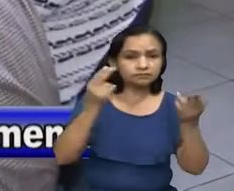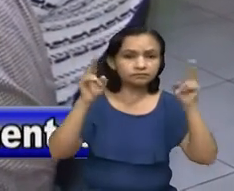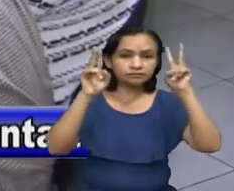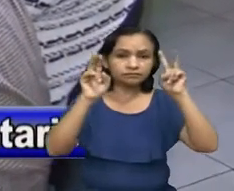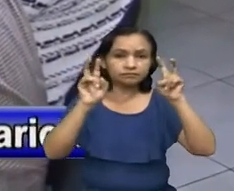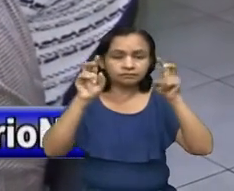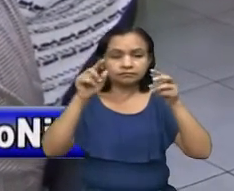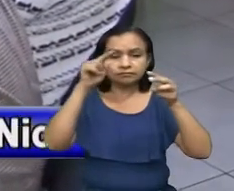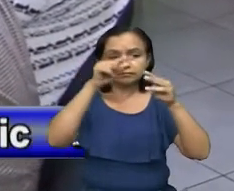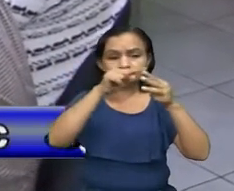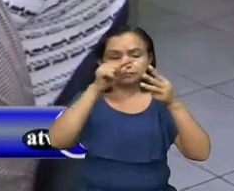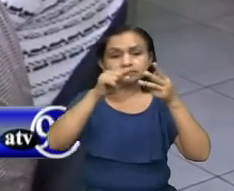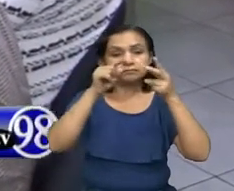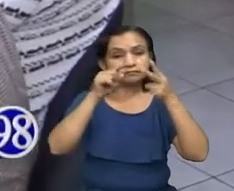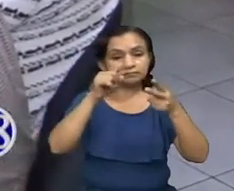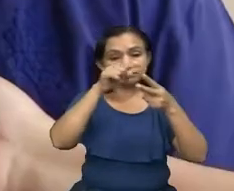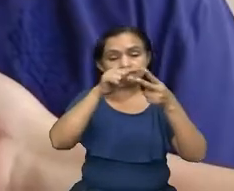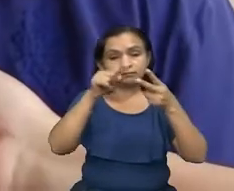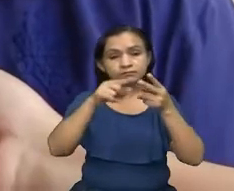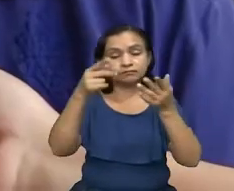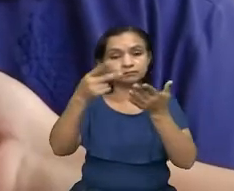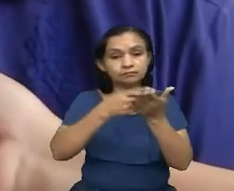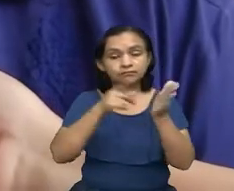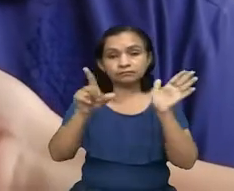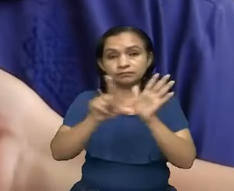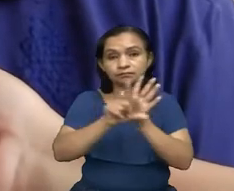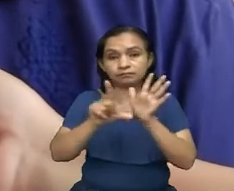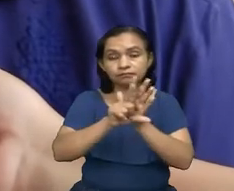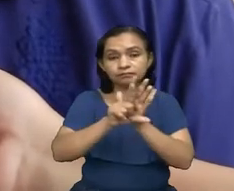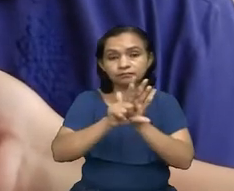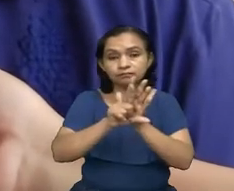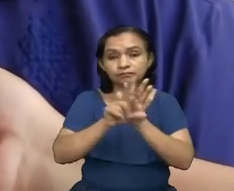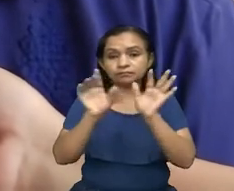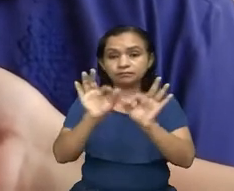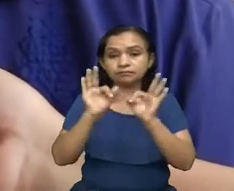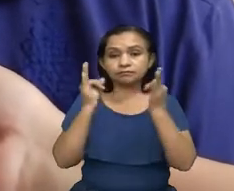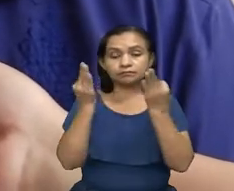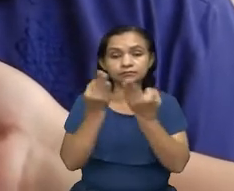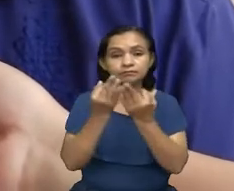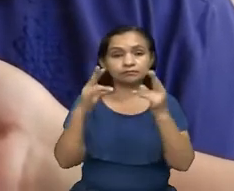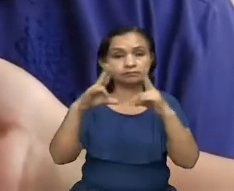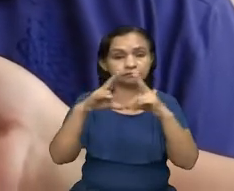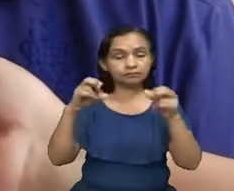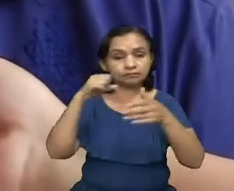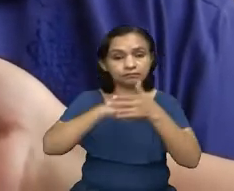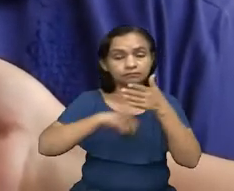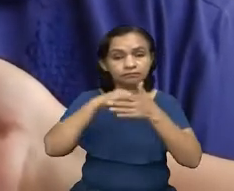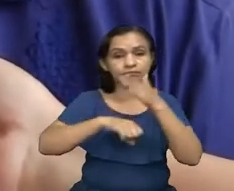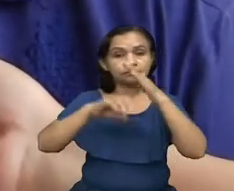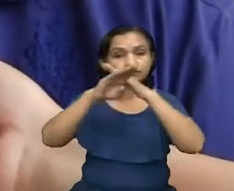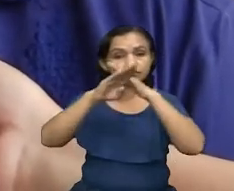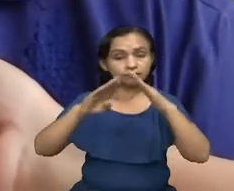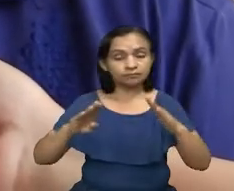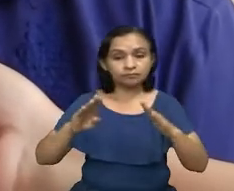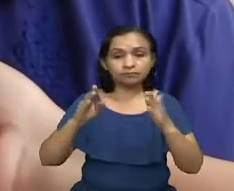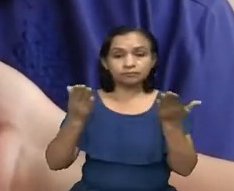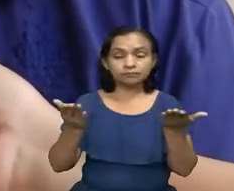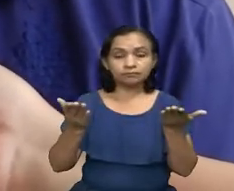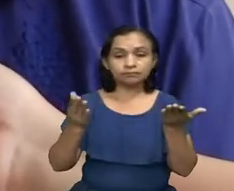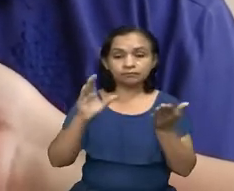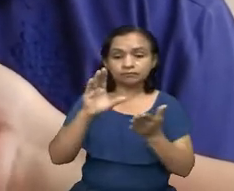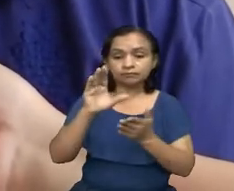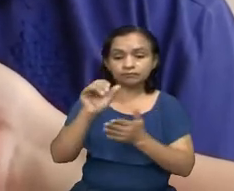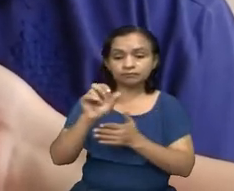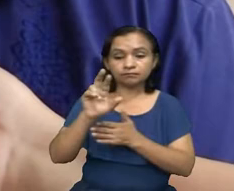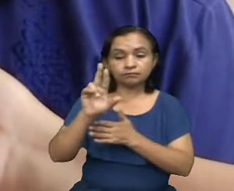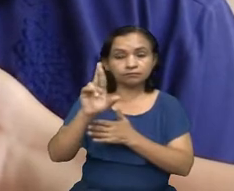de tres o dos proyectos de ley, dar una orden a la familia nicaragüense que lucha por la paz, tomando el nombre de Carlos Fonseca, es